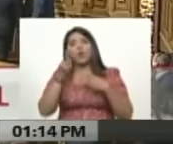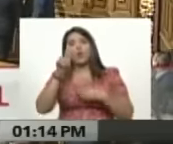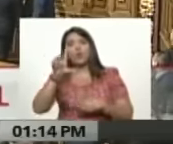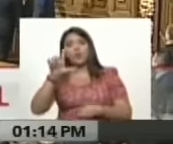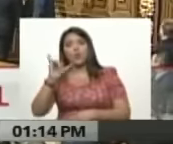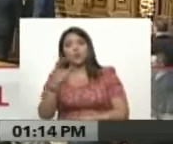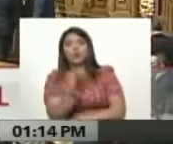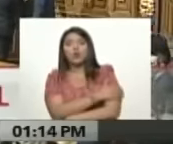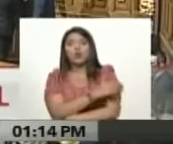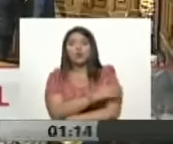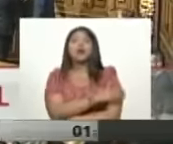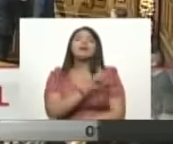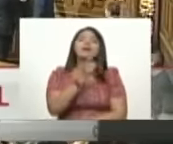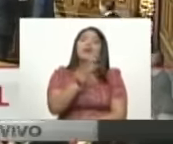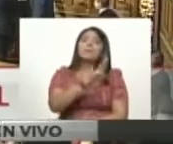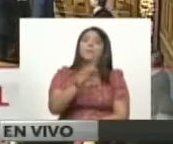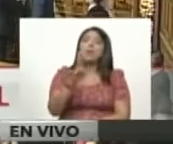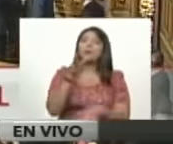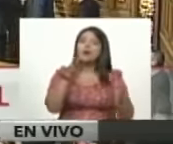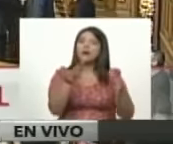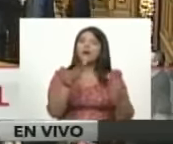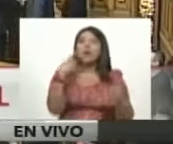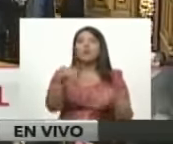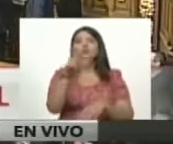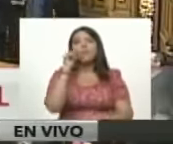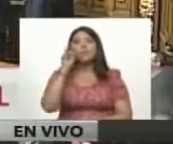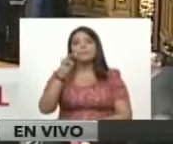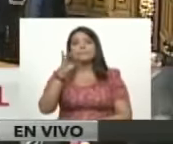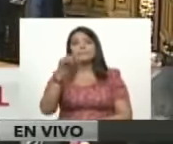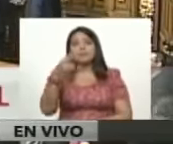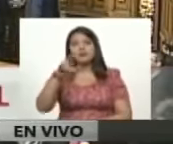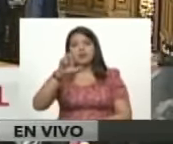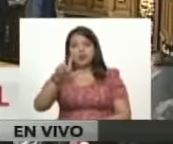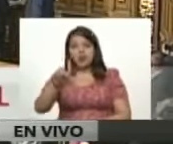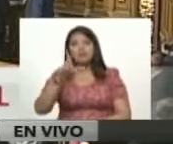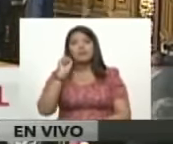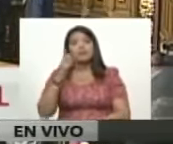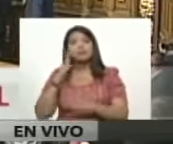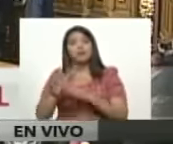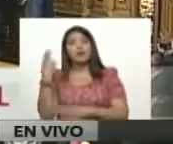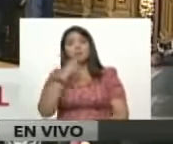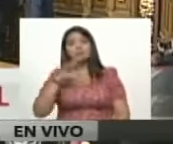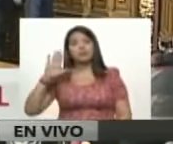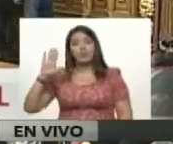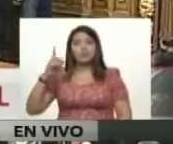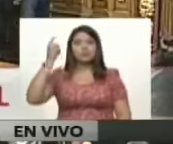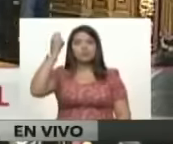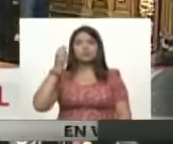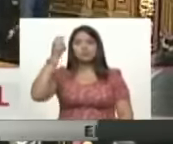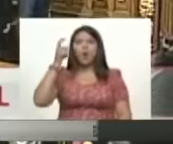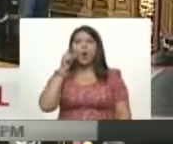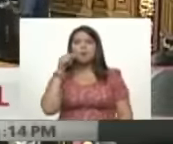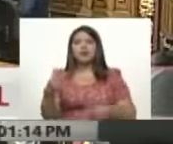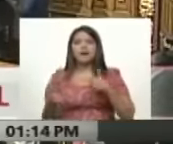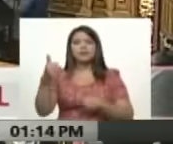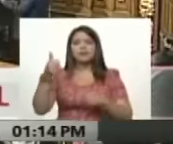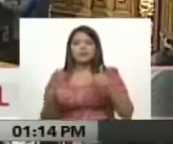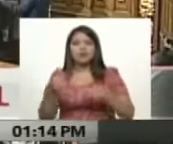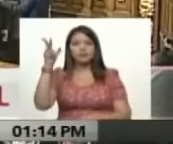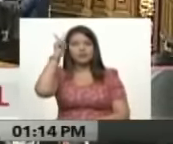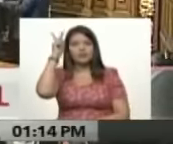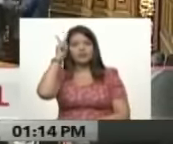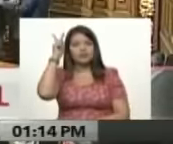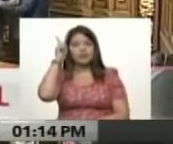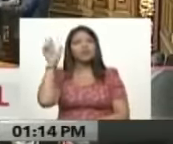oposición, y por el Gran Polo Patriótico resultó electo Miguel Tadeo. También suspendieron la juramentación como diputado del candidato representante indígena